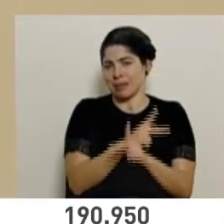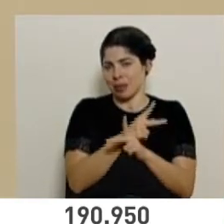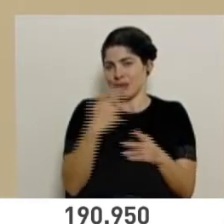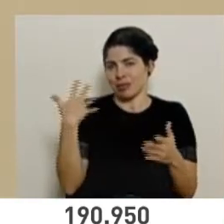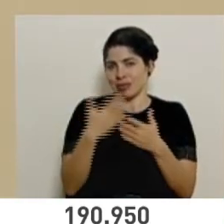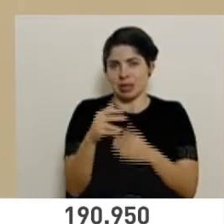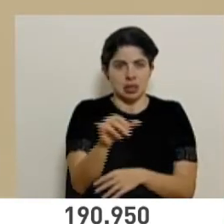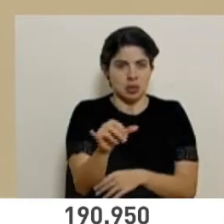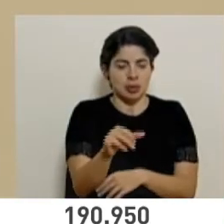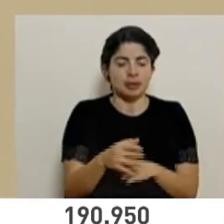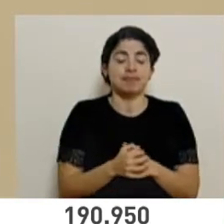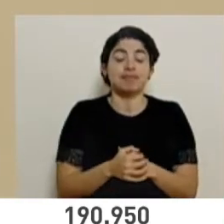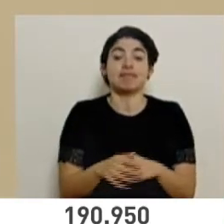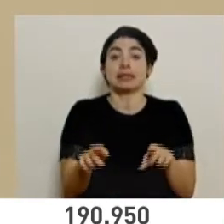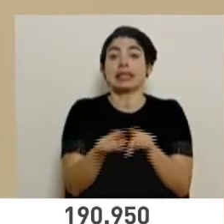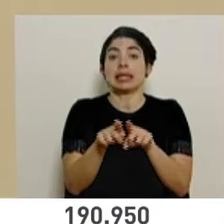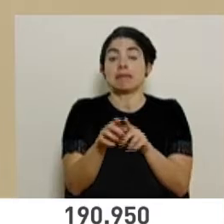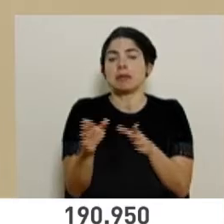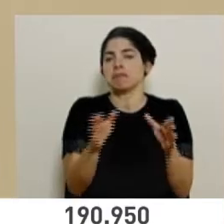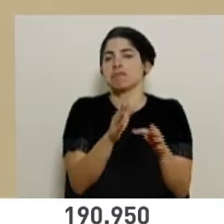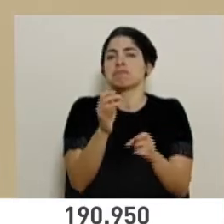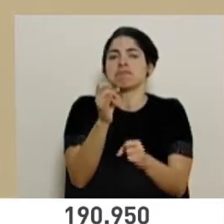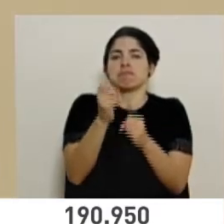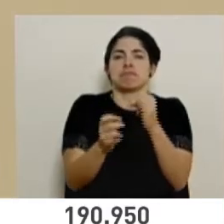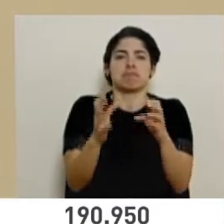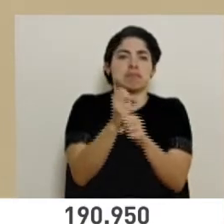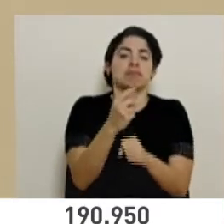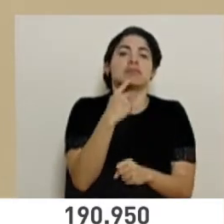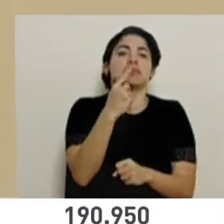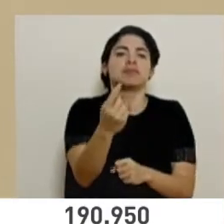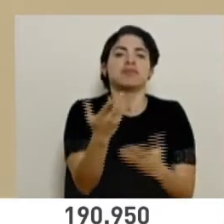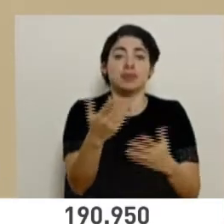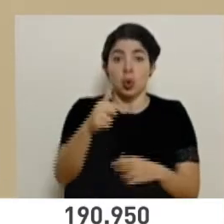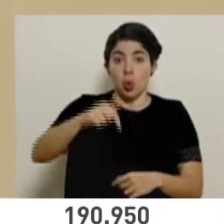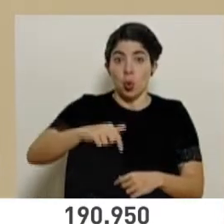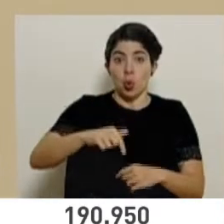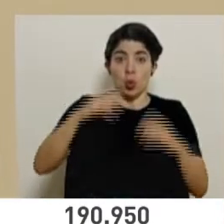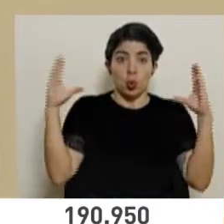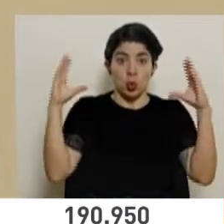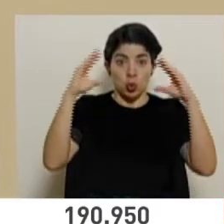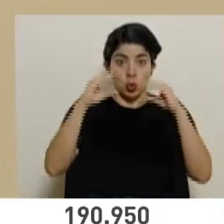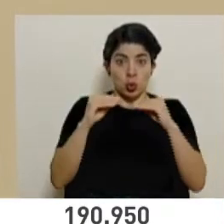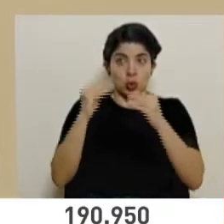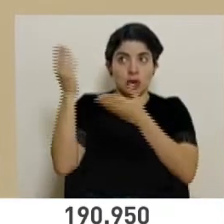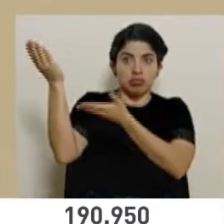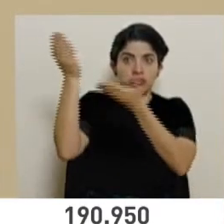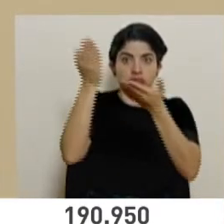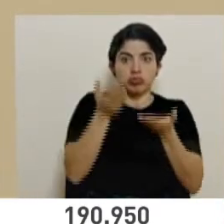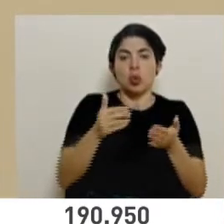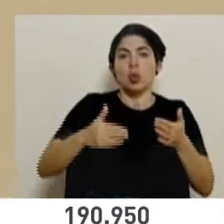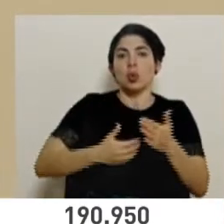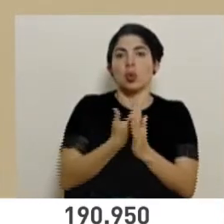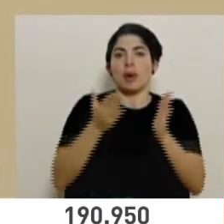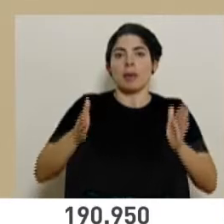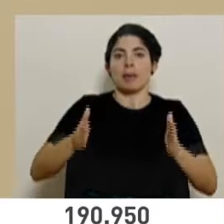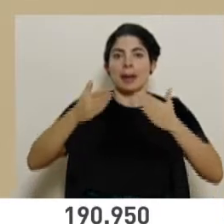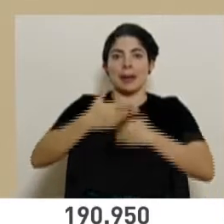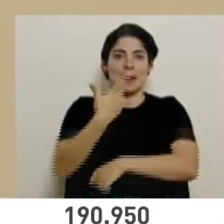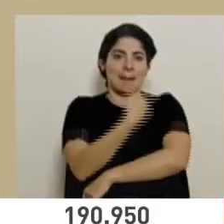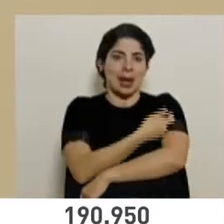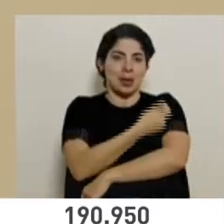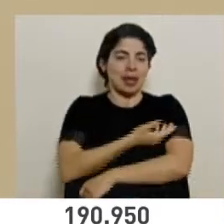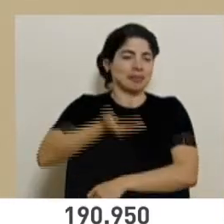aplicando. También finalizo mencionando que hoy en la noche llegará un nuevo lote de vacunas. Ya hemos